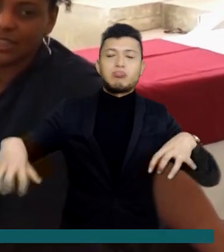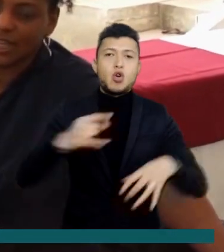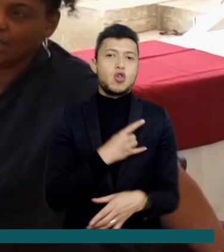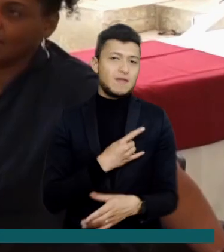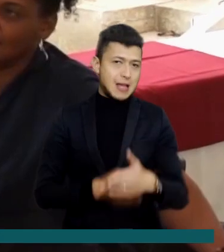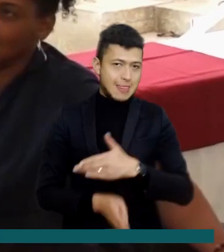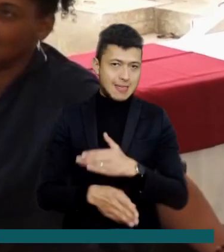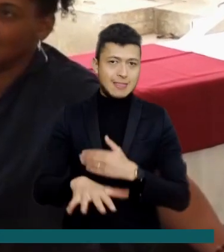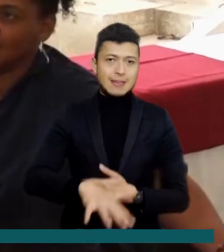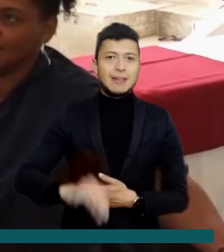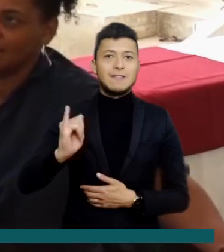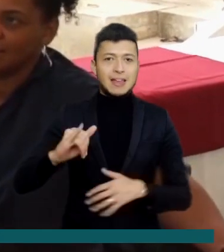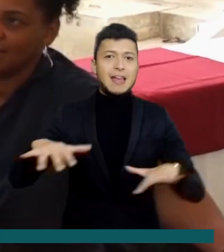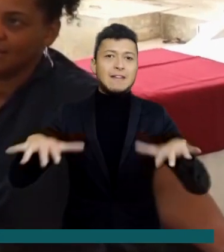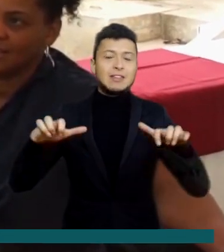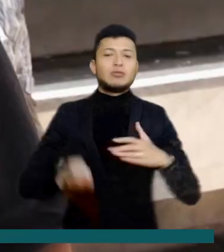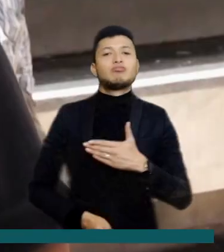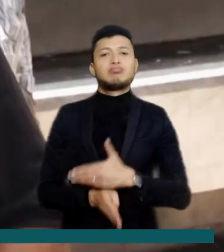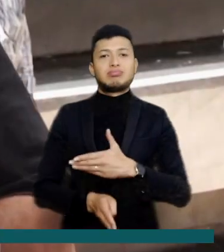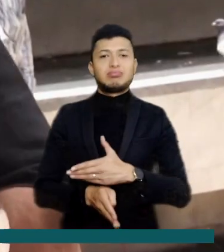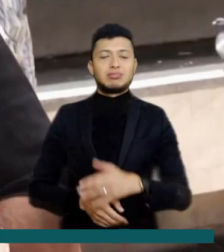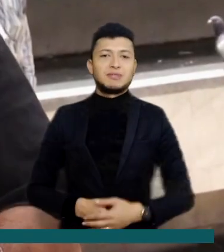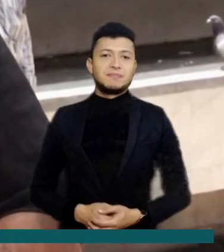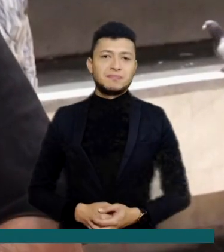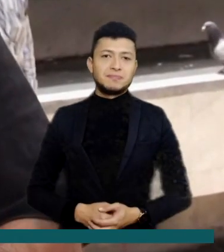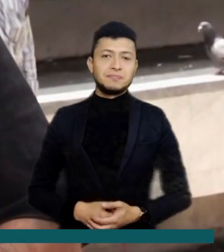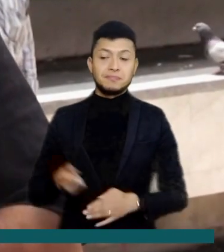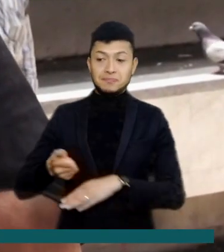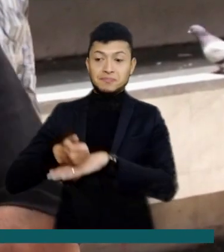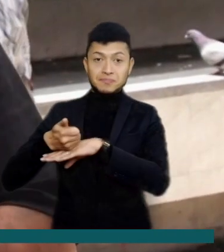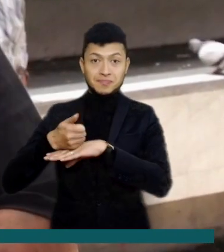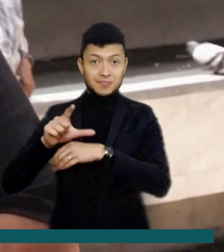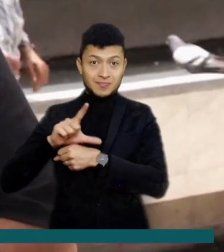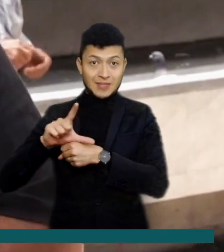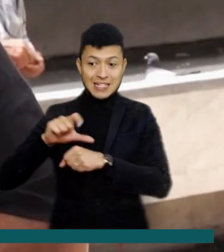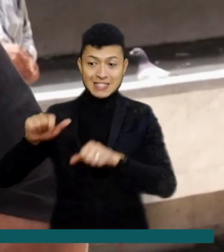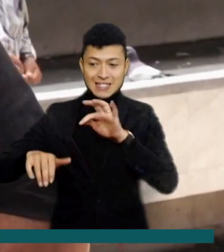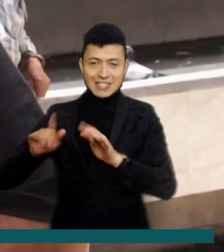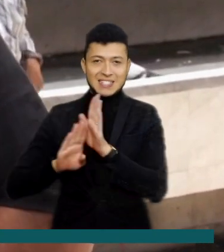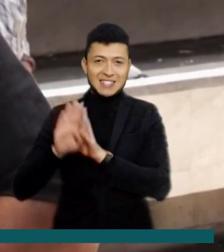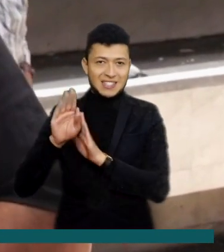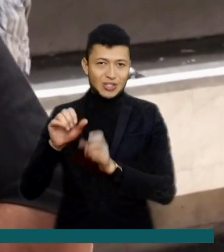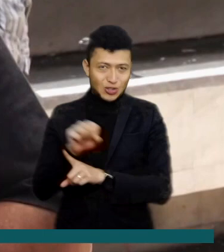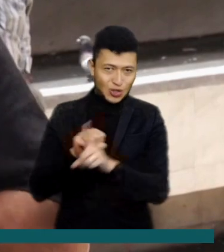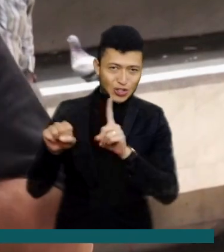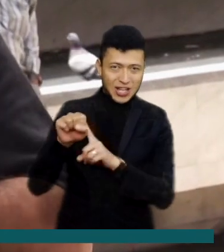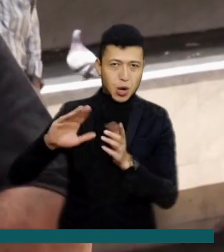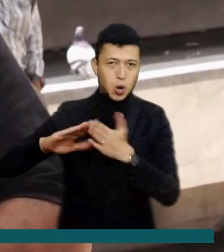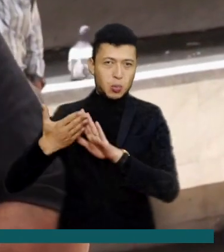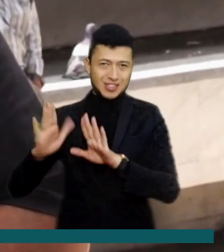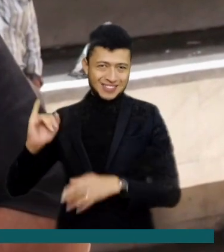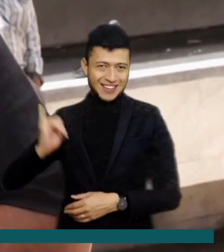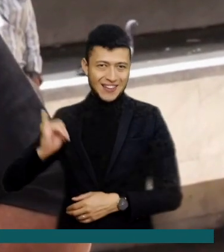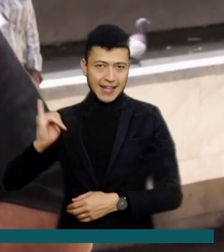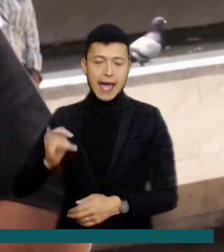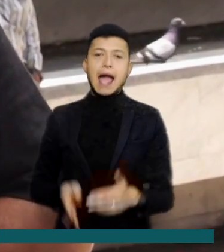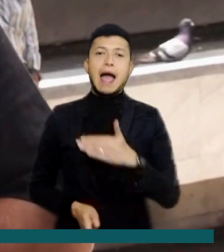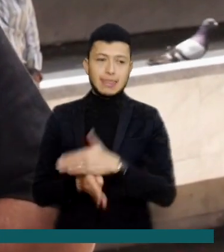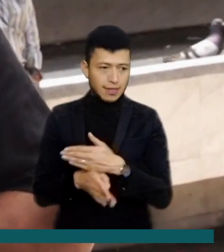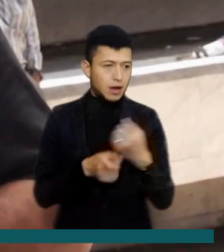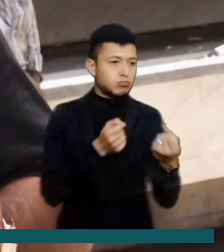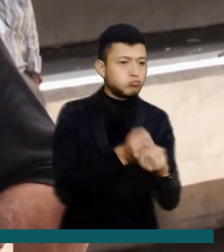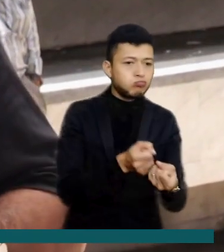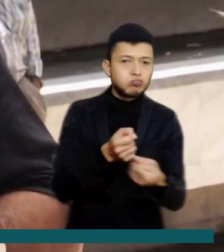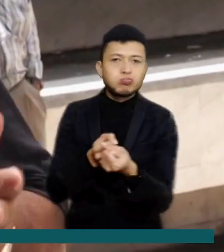universidades de Ibagué. Las autoridades locales a través de la Secretaría de Desarrollo Social y Comunitario de Ibagué